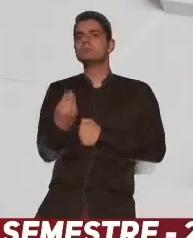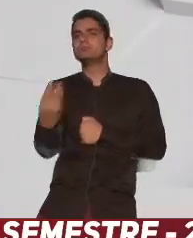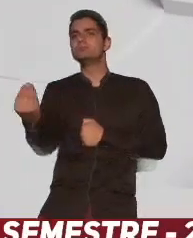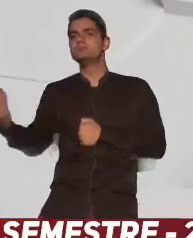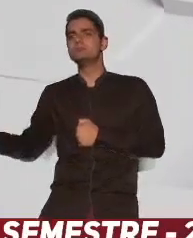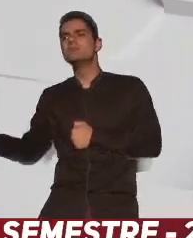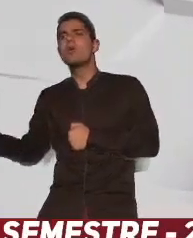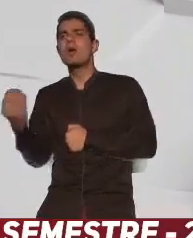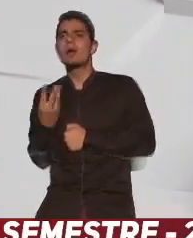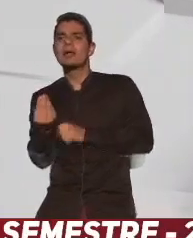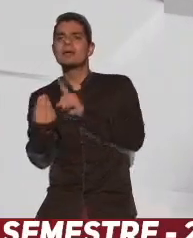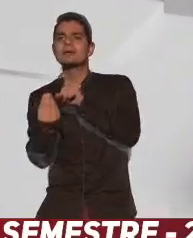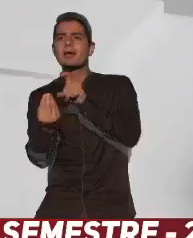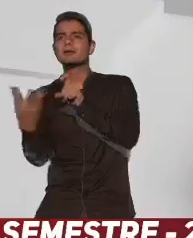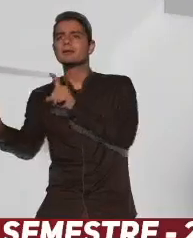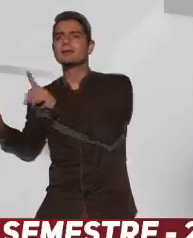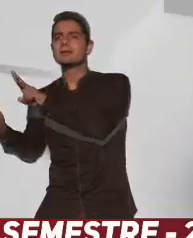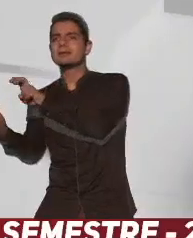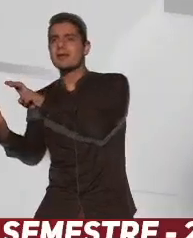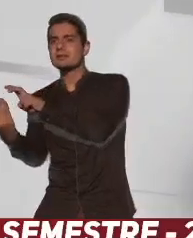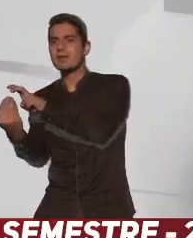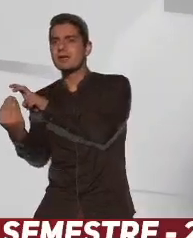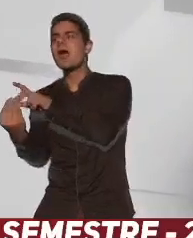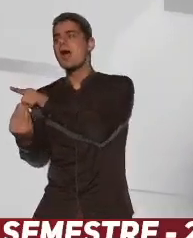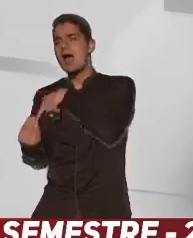7, se lograron intervenir